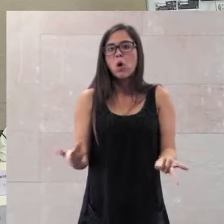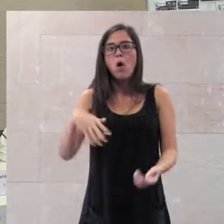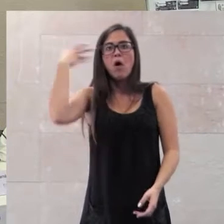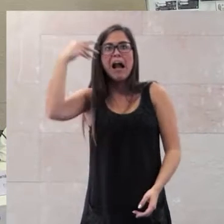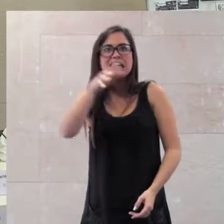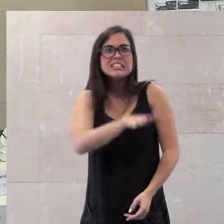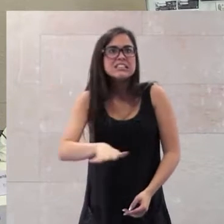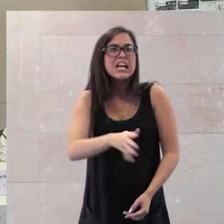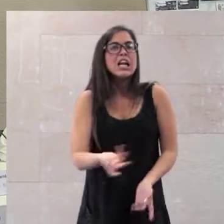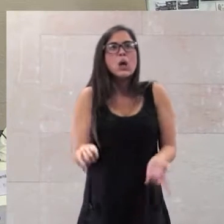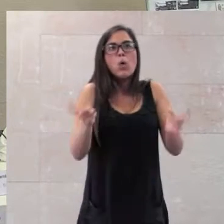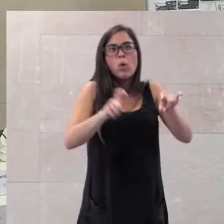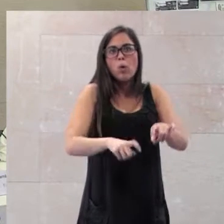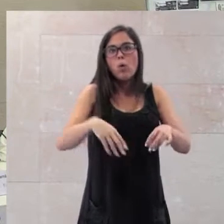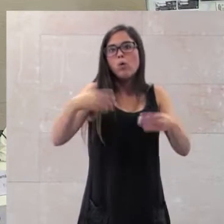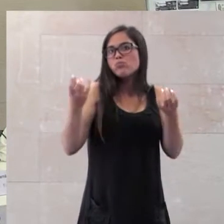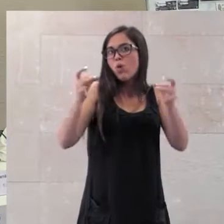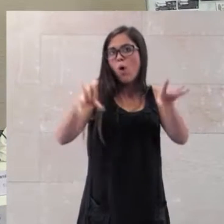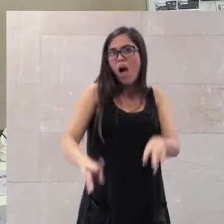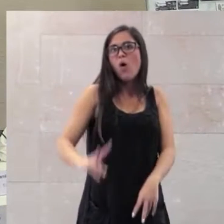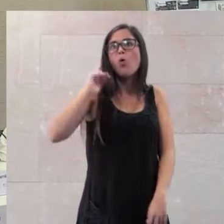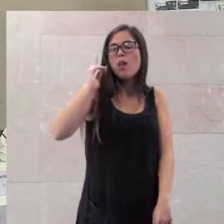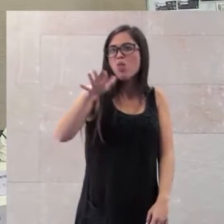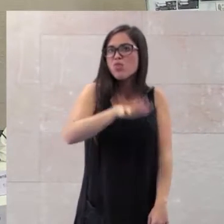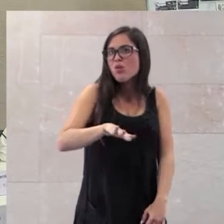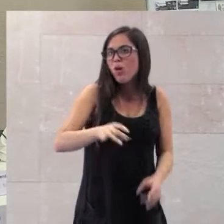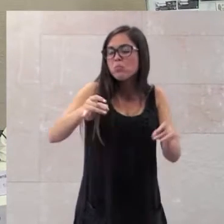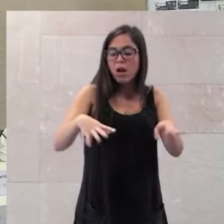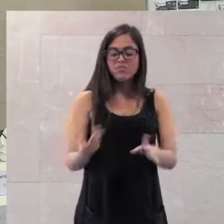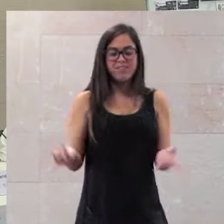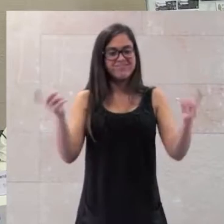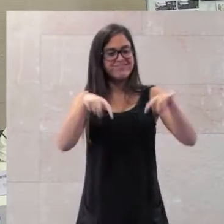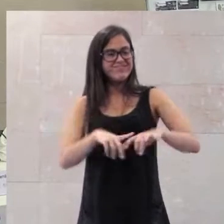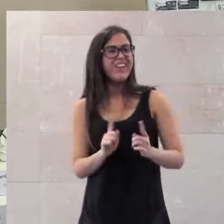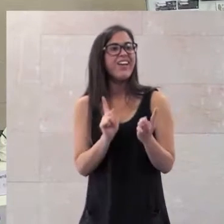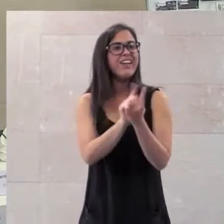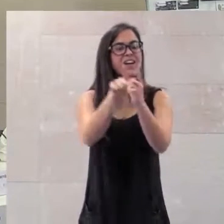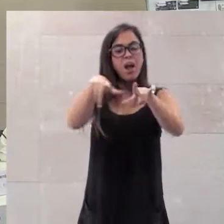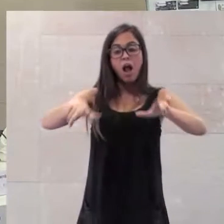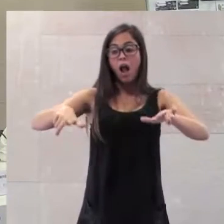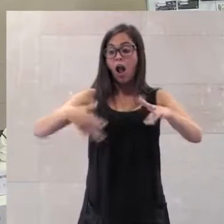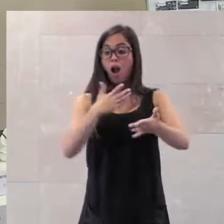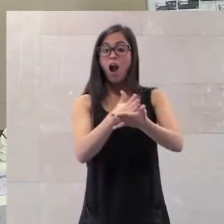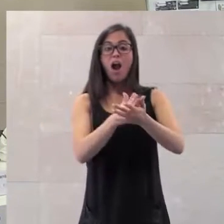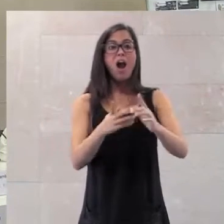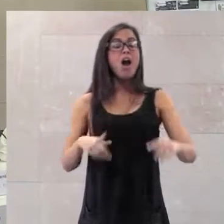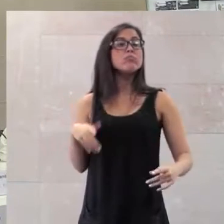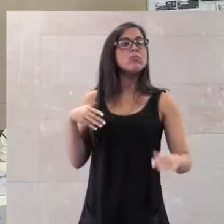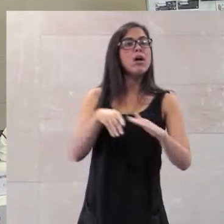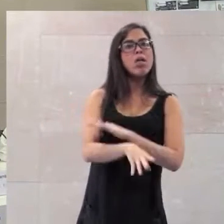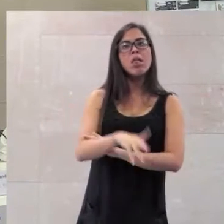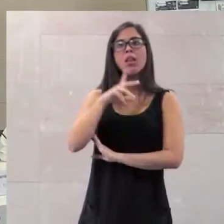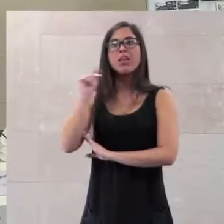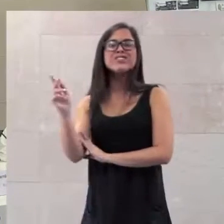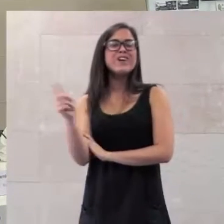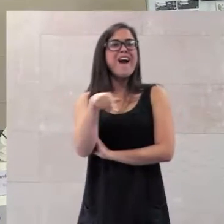o los clubes de jubilados, te encuentras ahí y no solo vas a tu aula y sales y te vas, sino que ahí